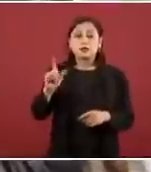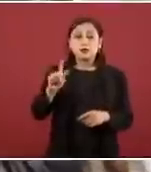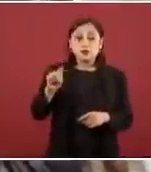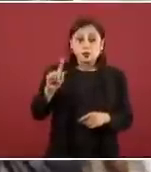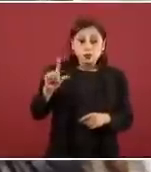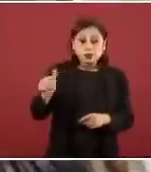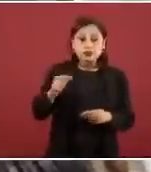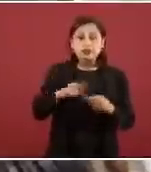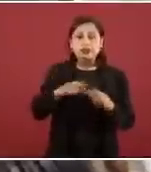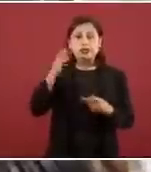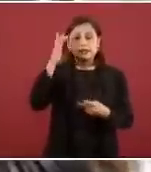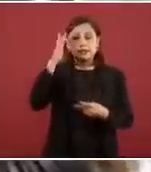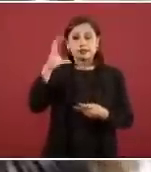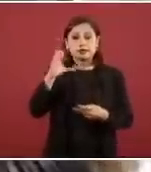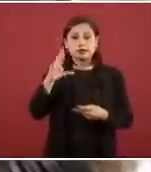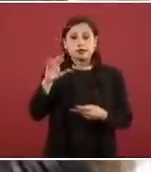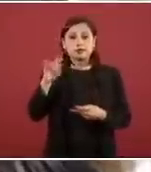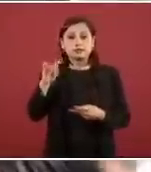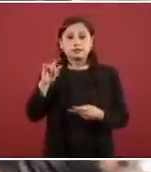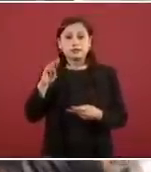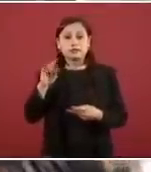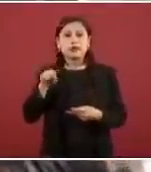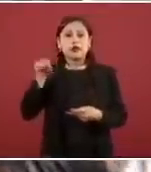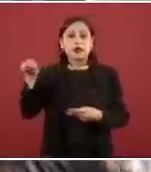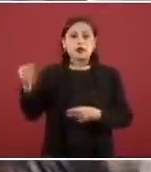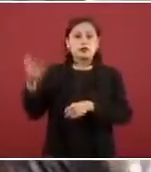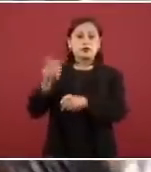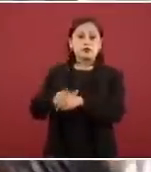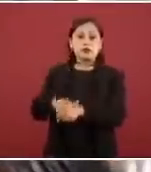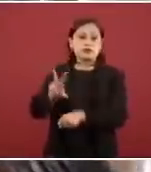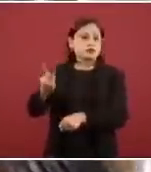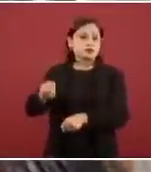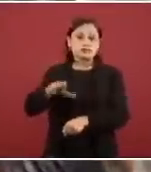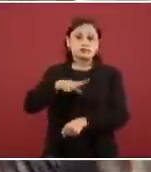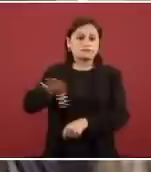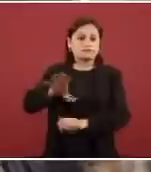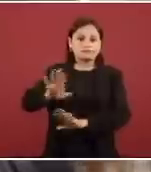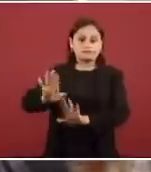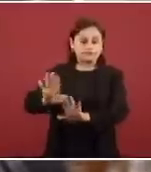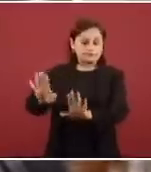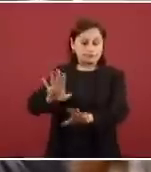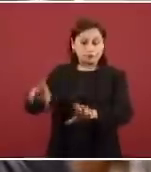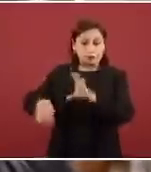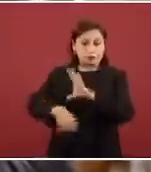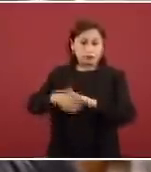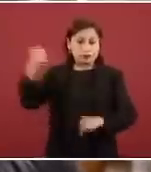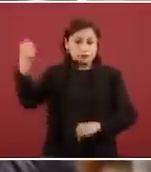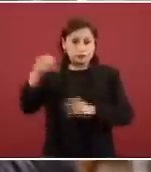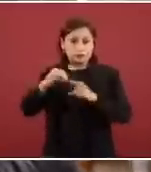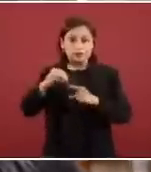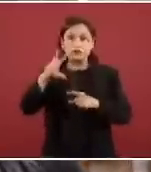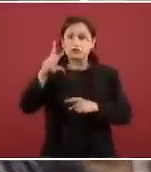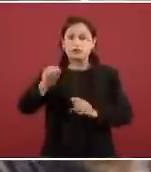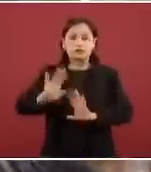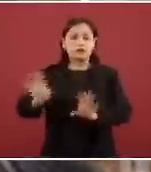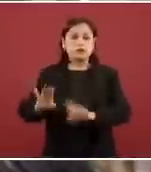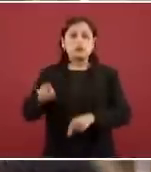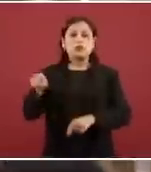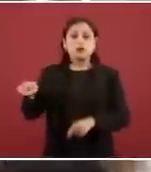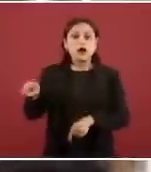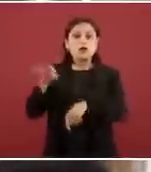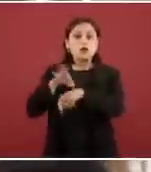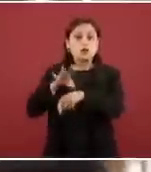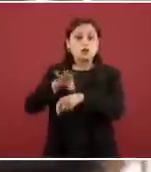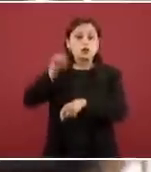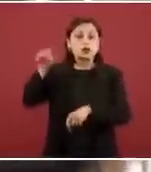Cristóbal, que siempre se niegan a sacar balas a indígenas, se las dejan incrustadas, dijo sí es operable,